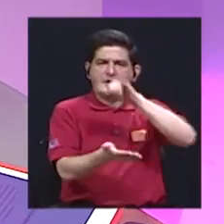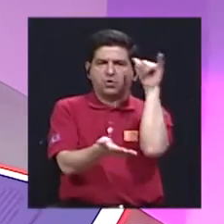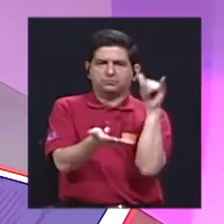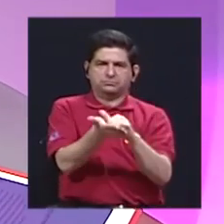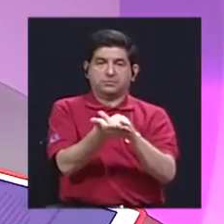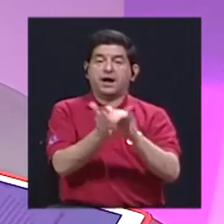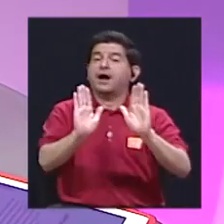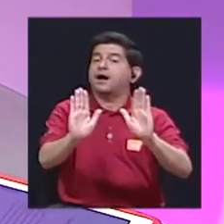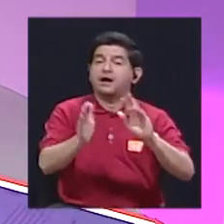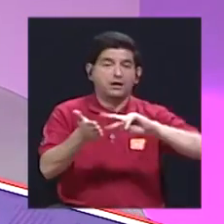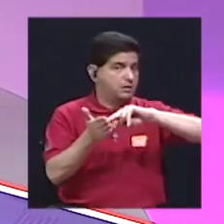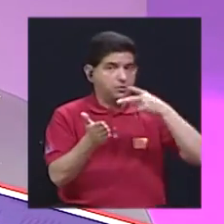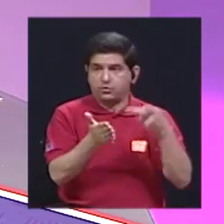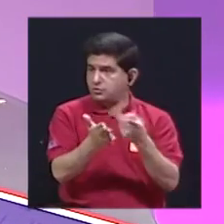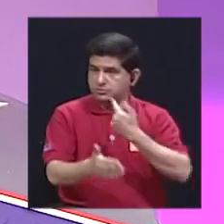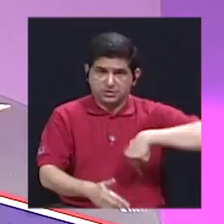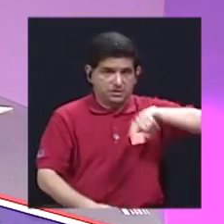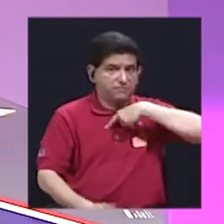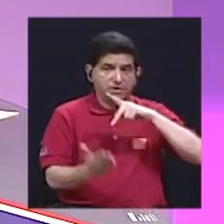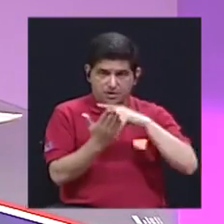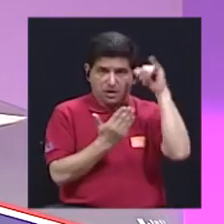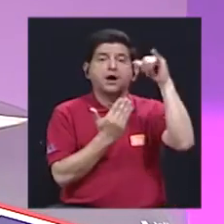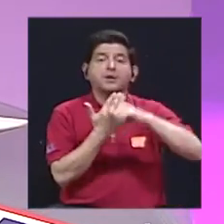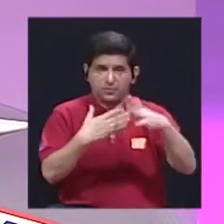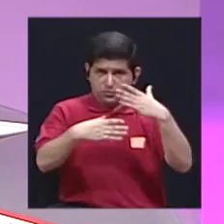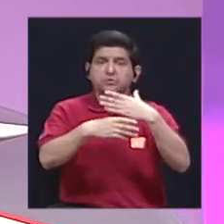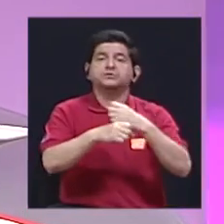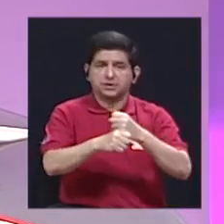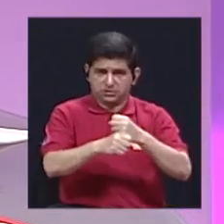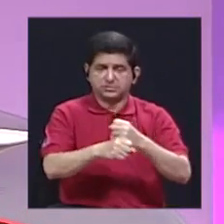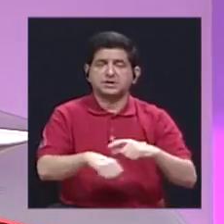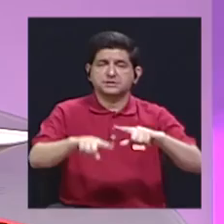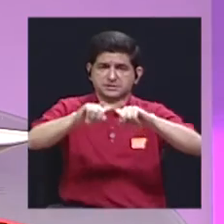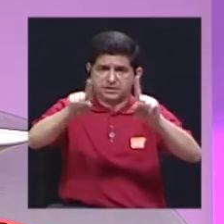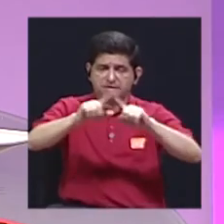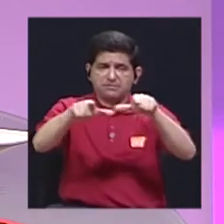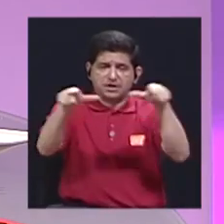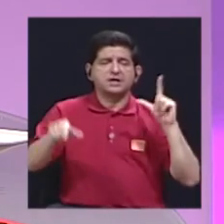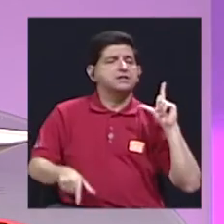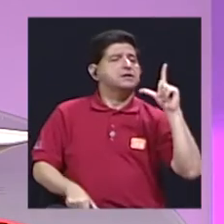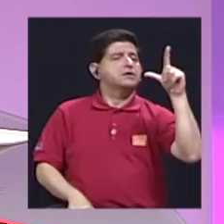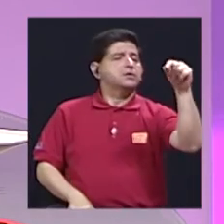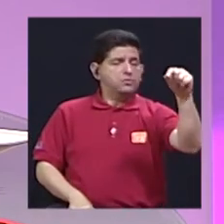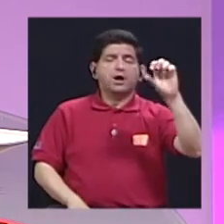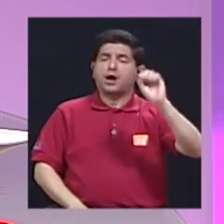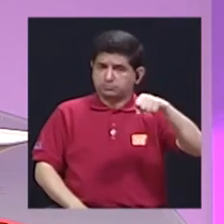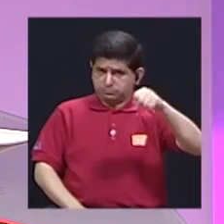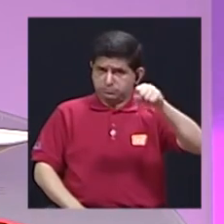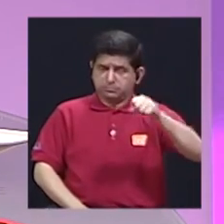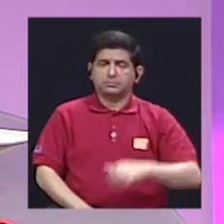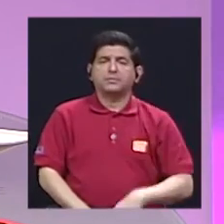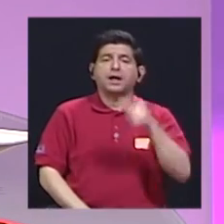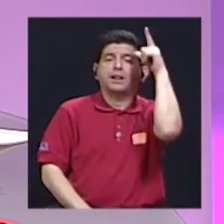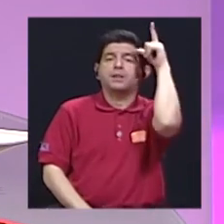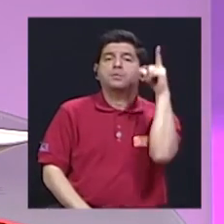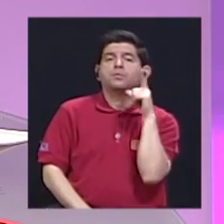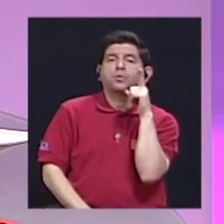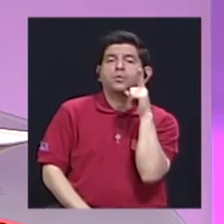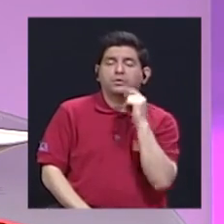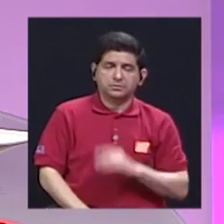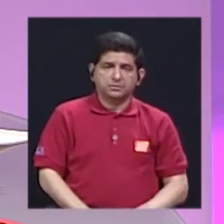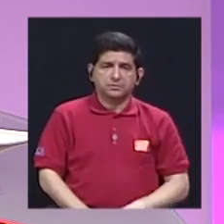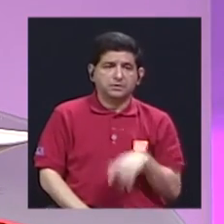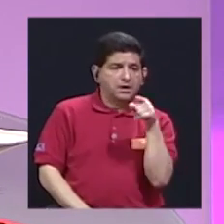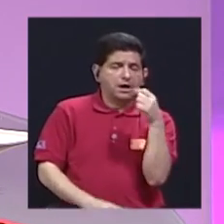que no hayamos desarrollado proyectos en zonas rurales también lo hemos hecho el limón hemos